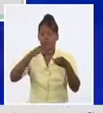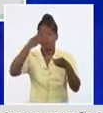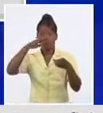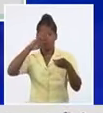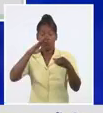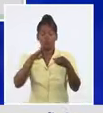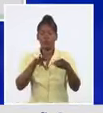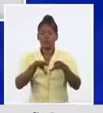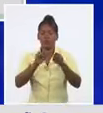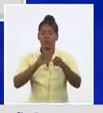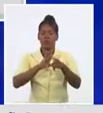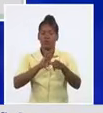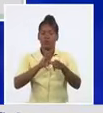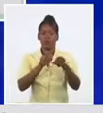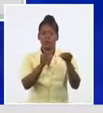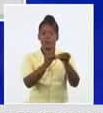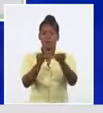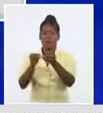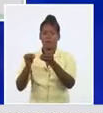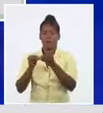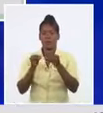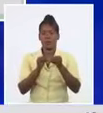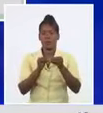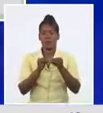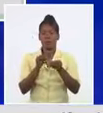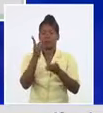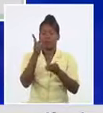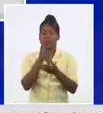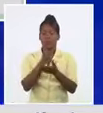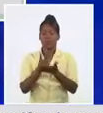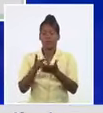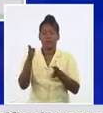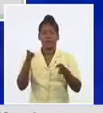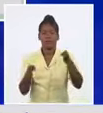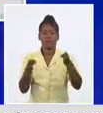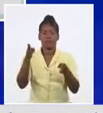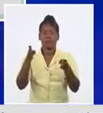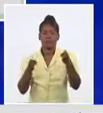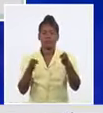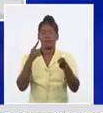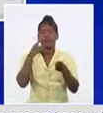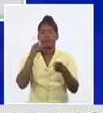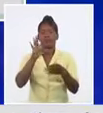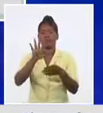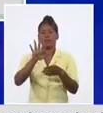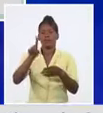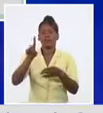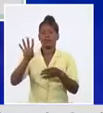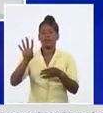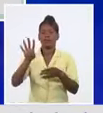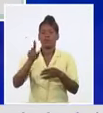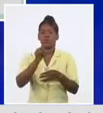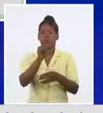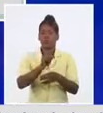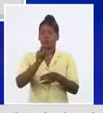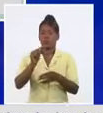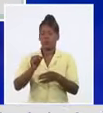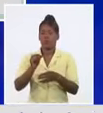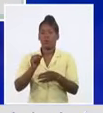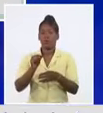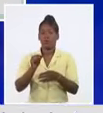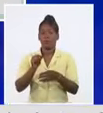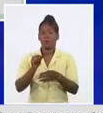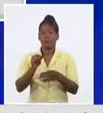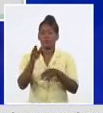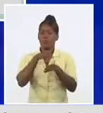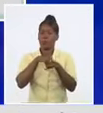90.358. Y en estos últimos 15 días se han diagnosticado 514 casos autóctonos,